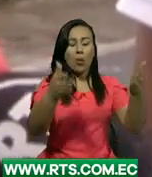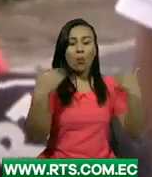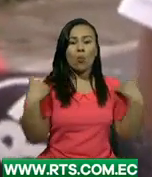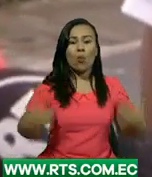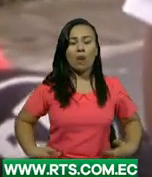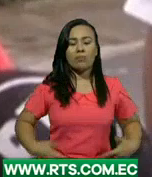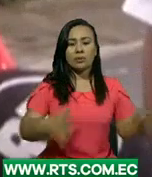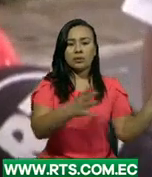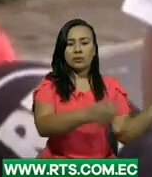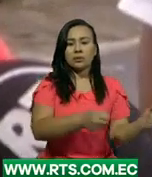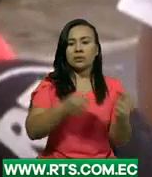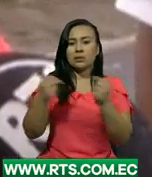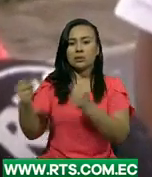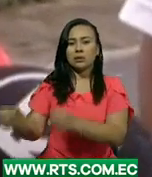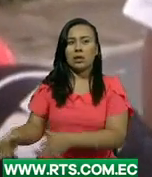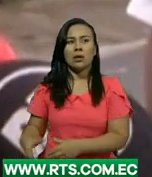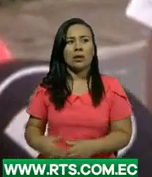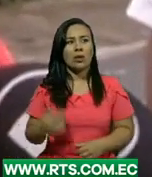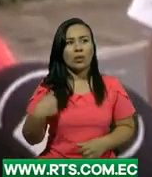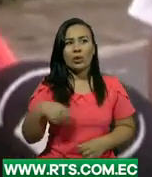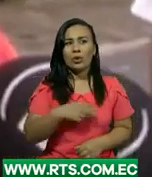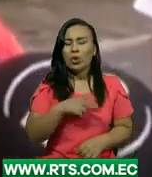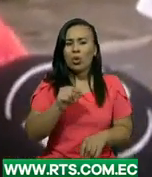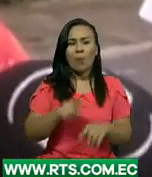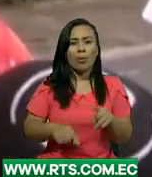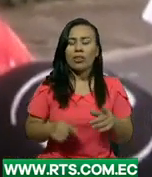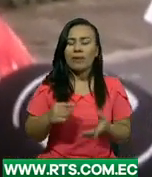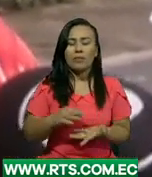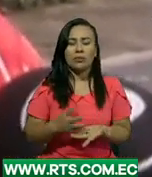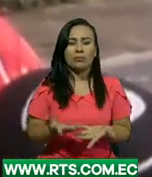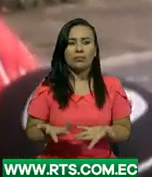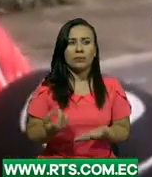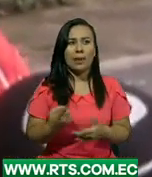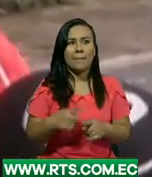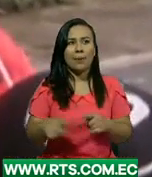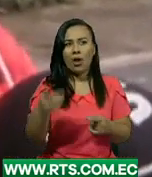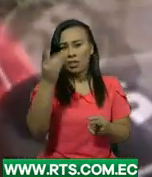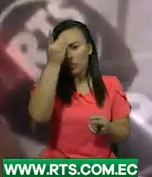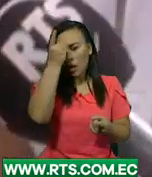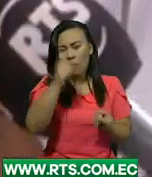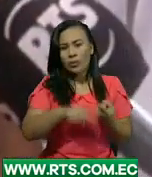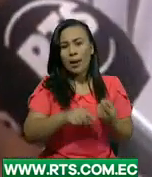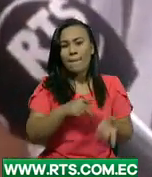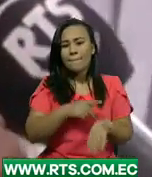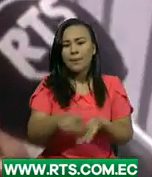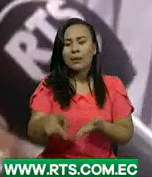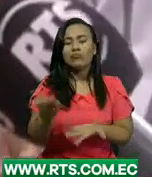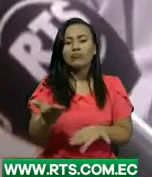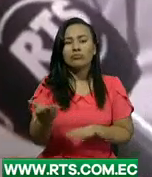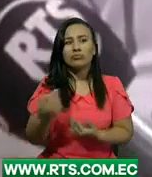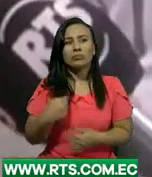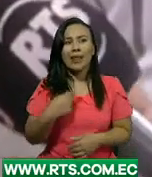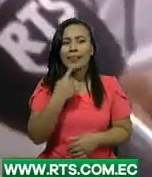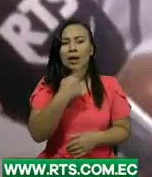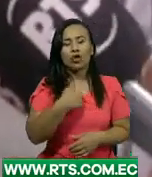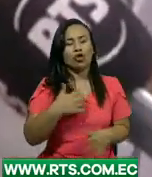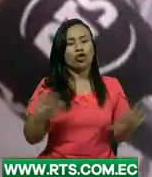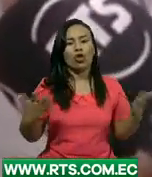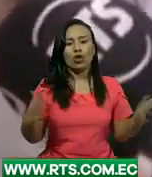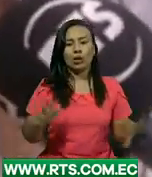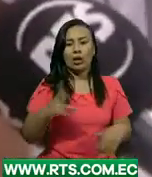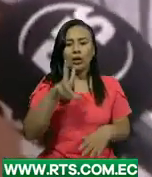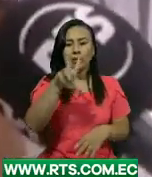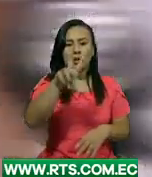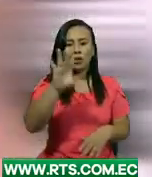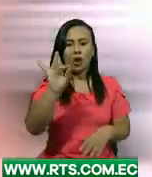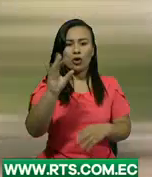cadáver. De todas maneras es hijo, nosotros no podemos impedir. Pero este joven ha ido, ha dejado el cadáver tirado, solo que el joven no tiene los $300,